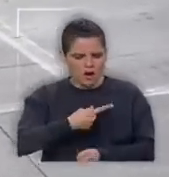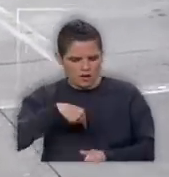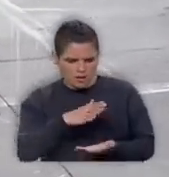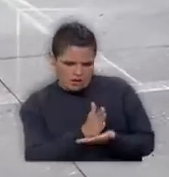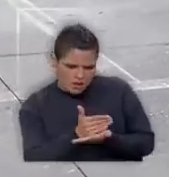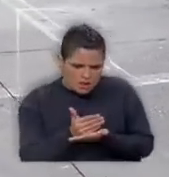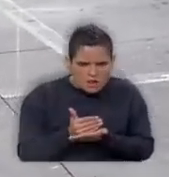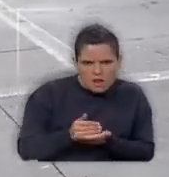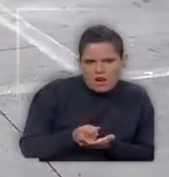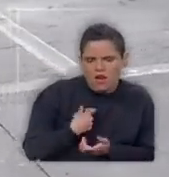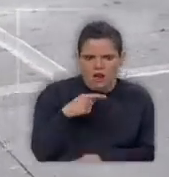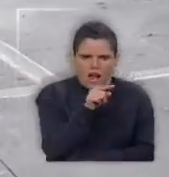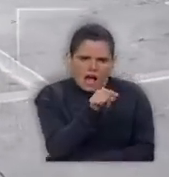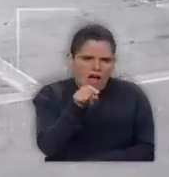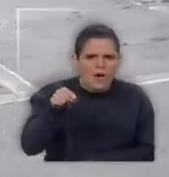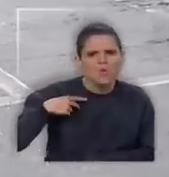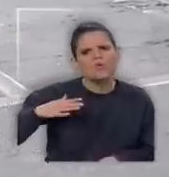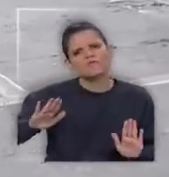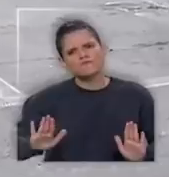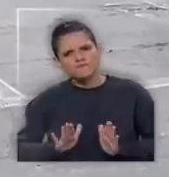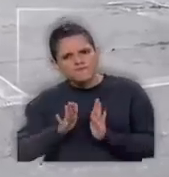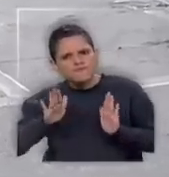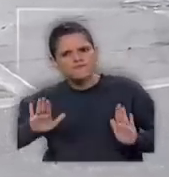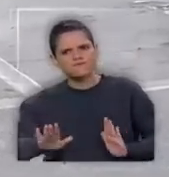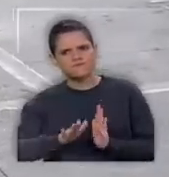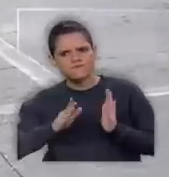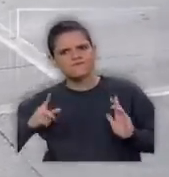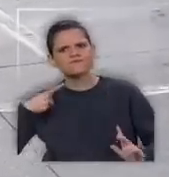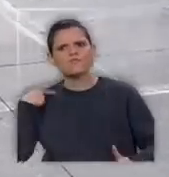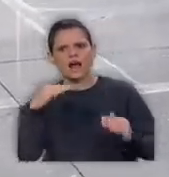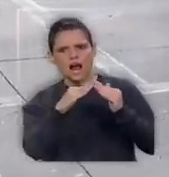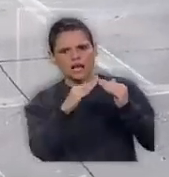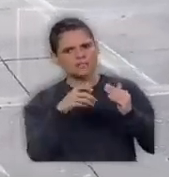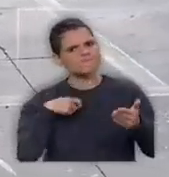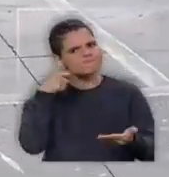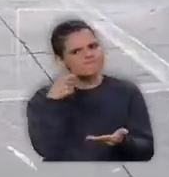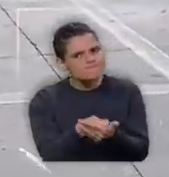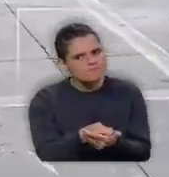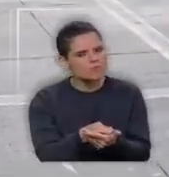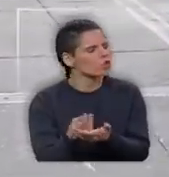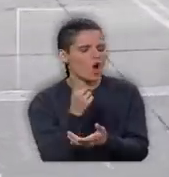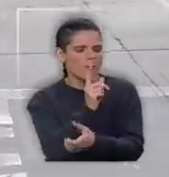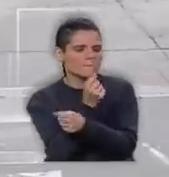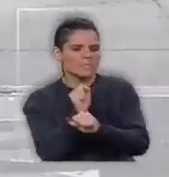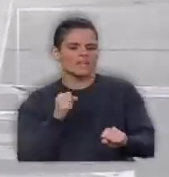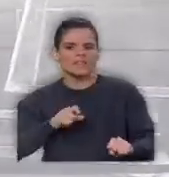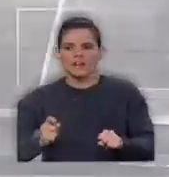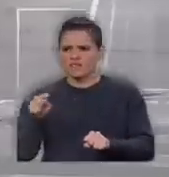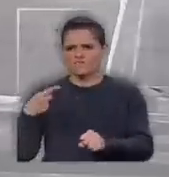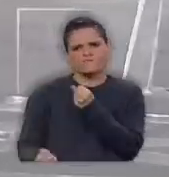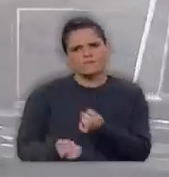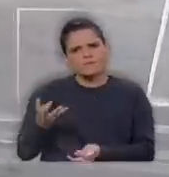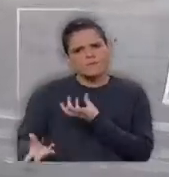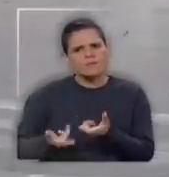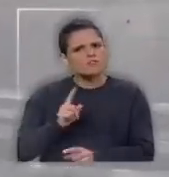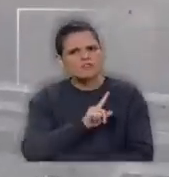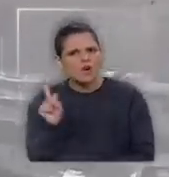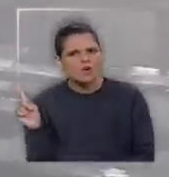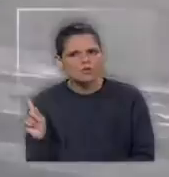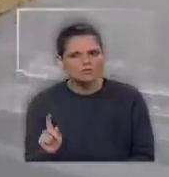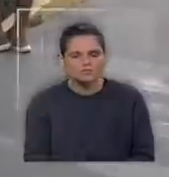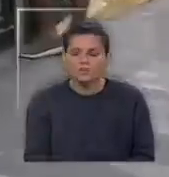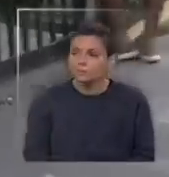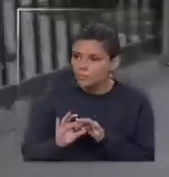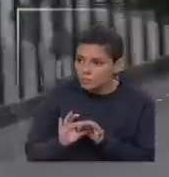a cada uno que está aquí le cuesta haber comprado su casa. Así que no lo vamos a permitir. Piense, quien piense la weá, no lo vamos a permitir. Muchas gracias, amigo. Bueno,